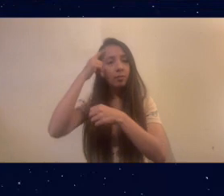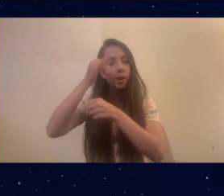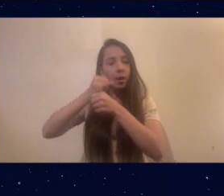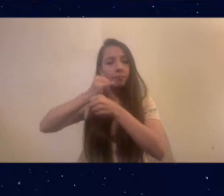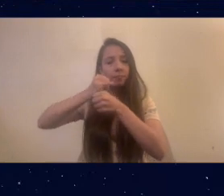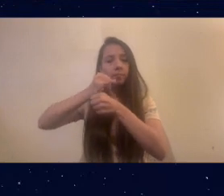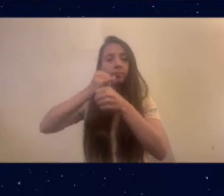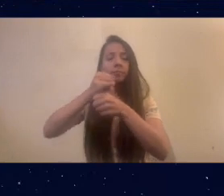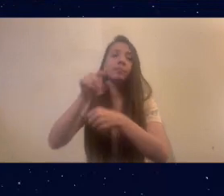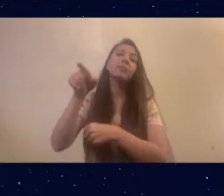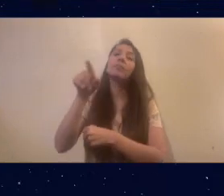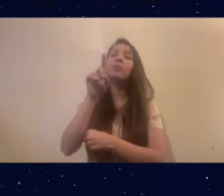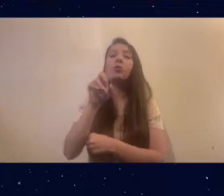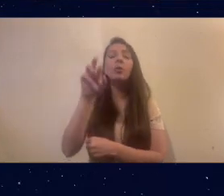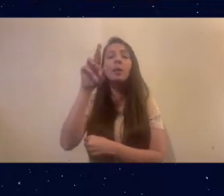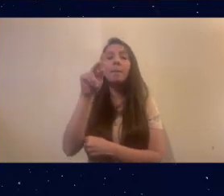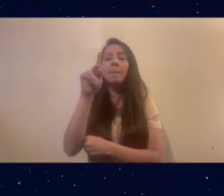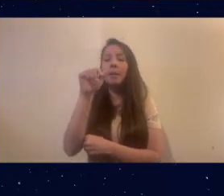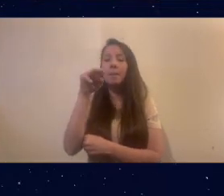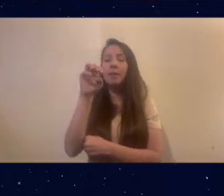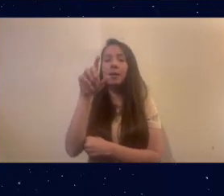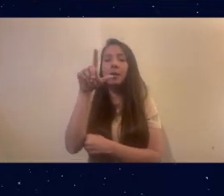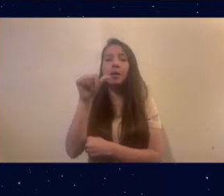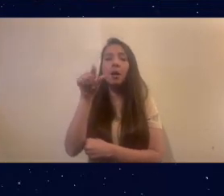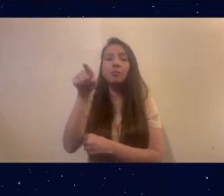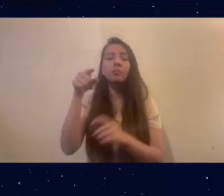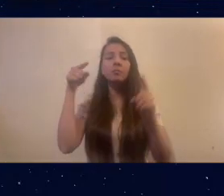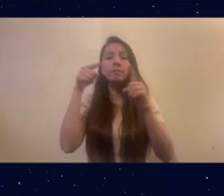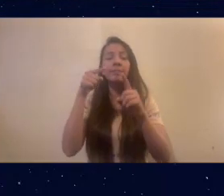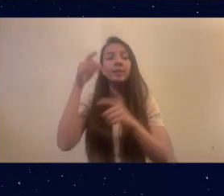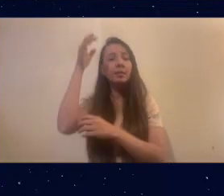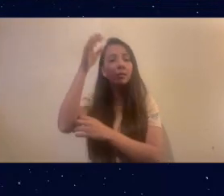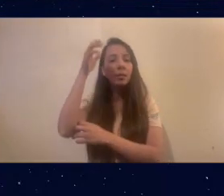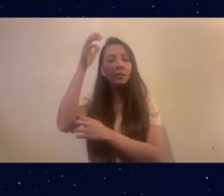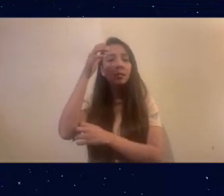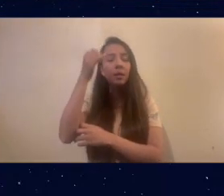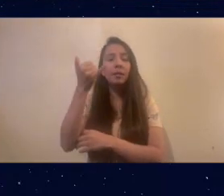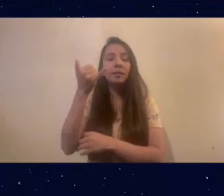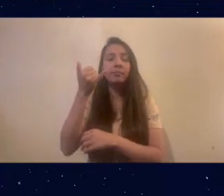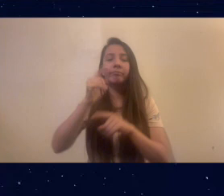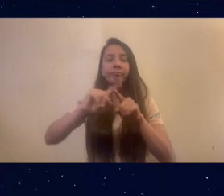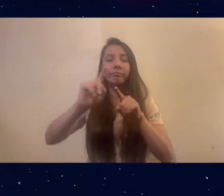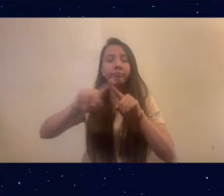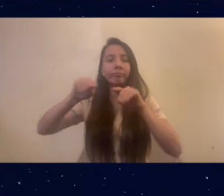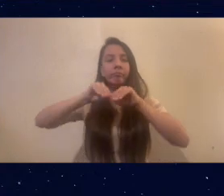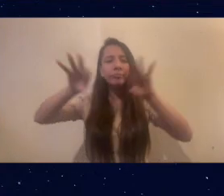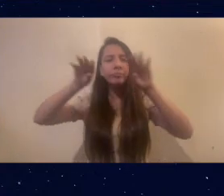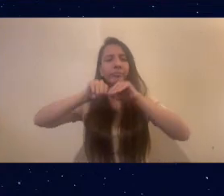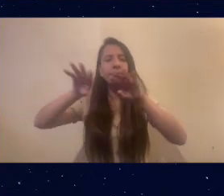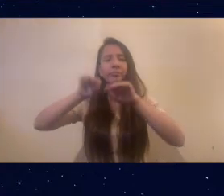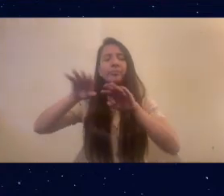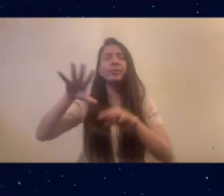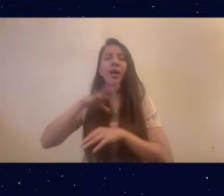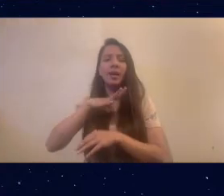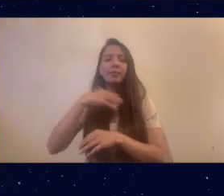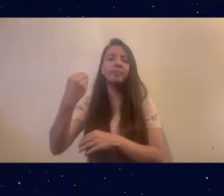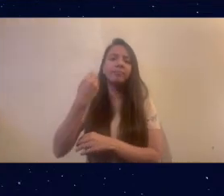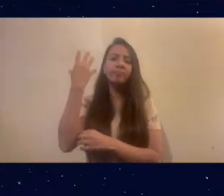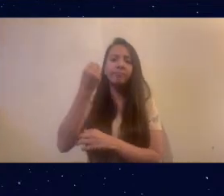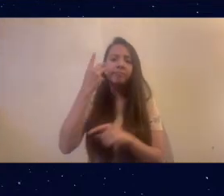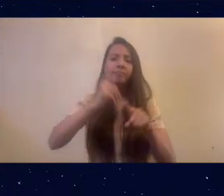de investigación. La doctora Pamela es apasionada por la ciencia y divulgación científica, habiendo impartido numerosas